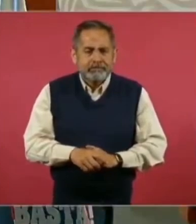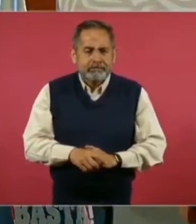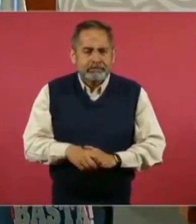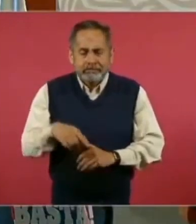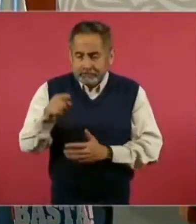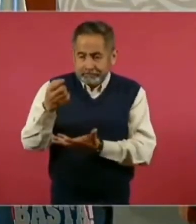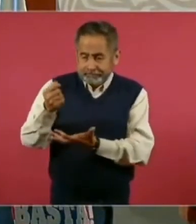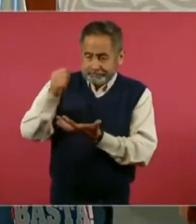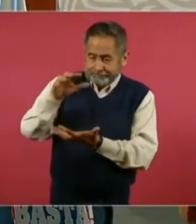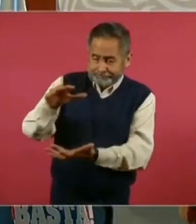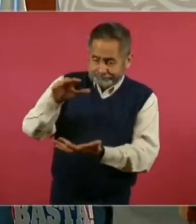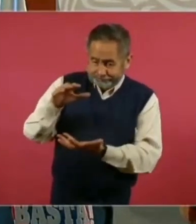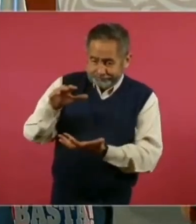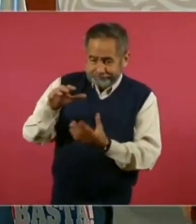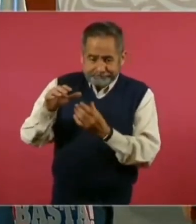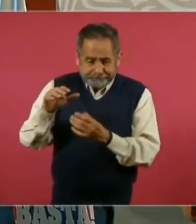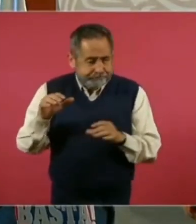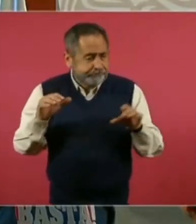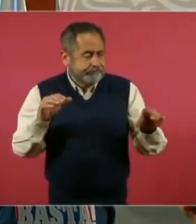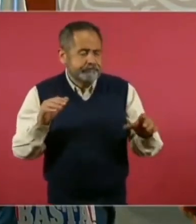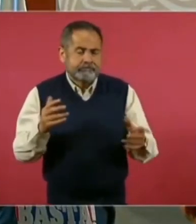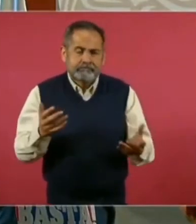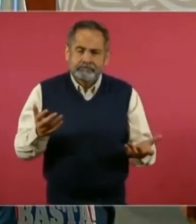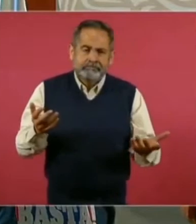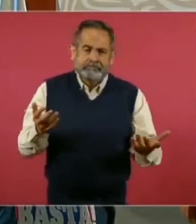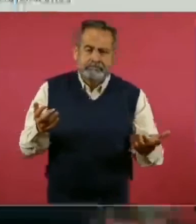¿estos recursos